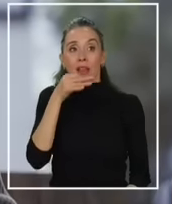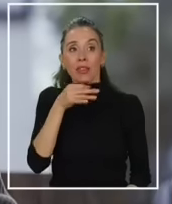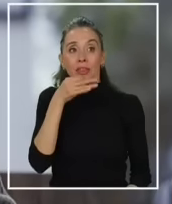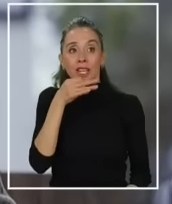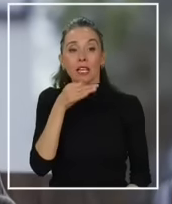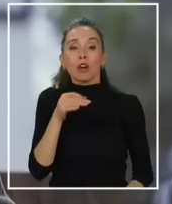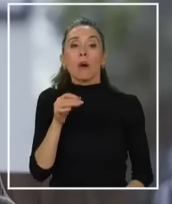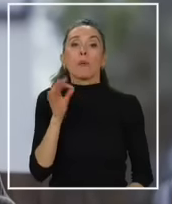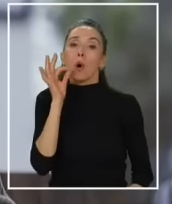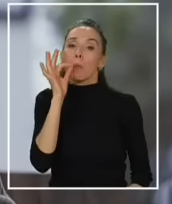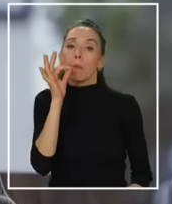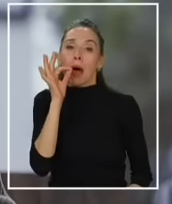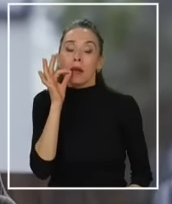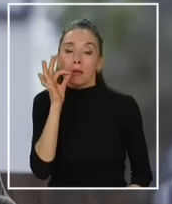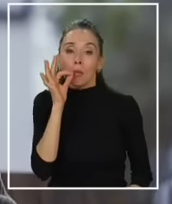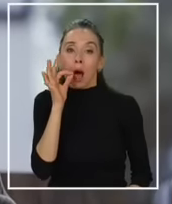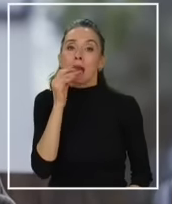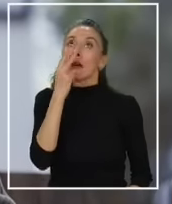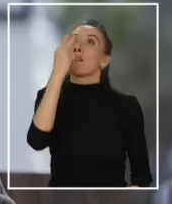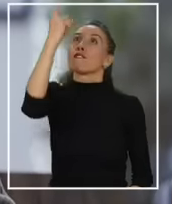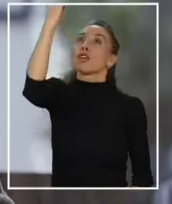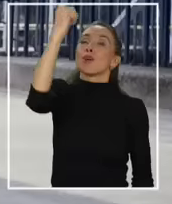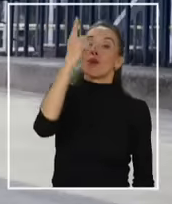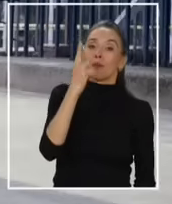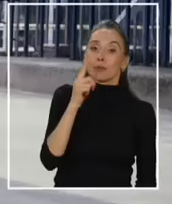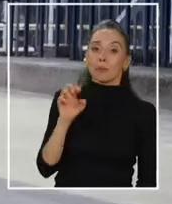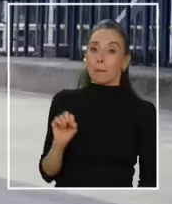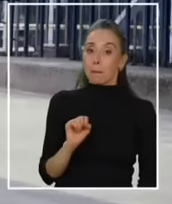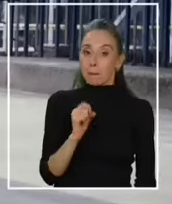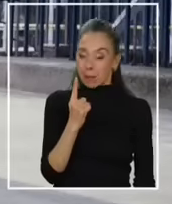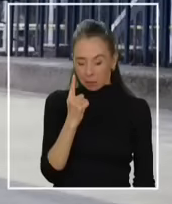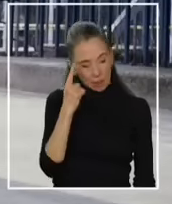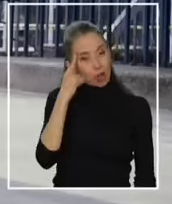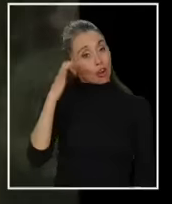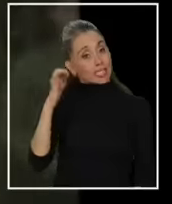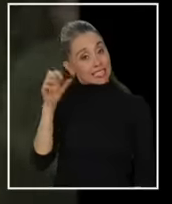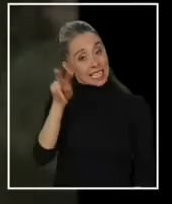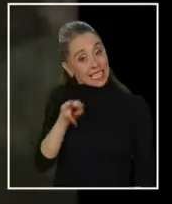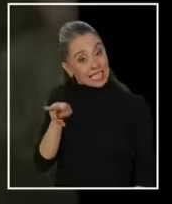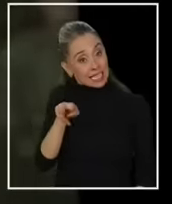de la marihuana, que había pasado esto. Eso fue como la primera impresión.